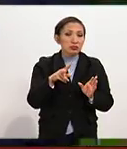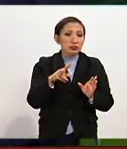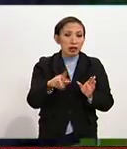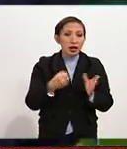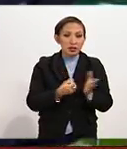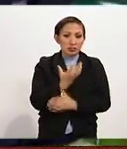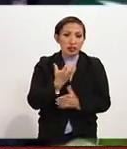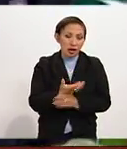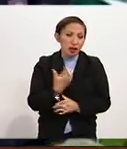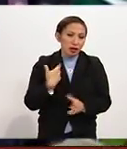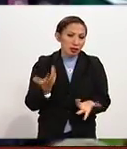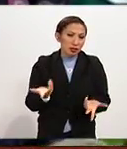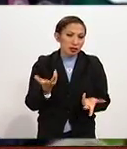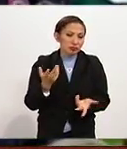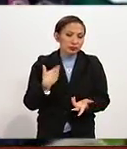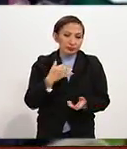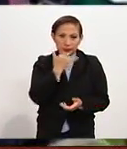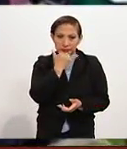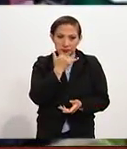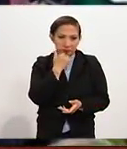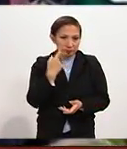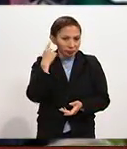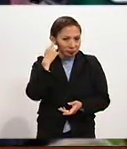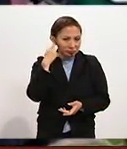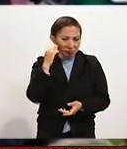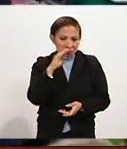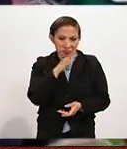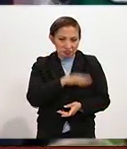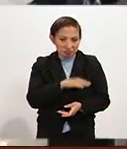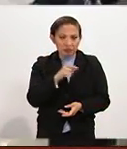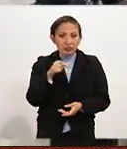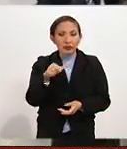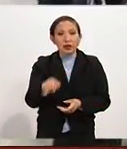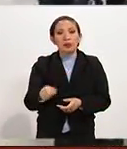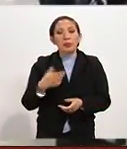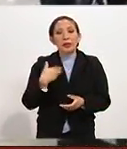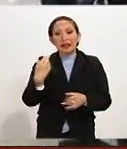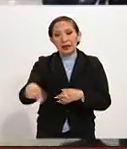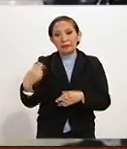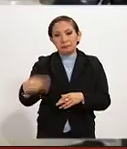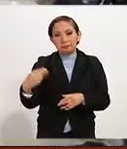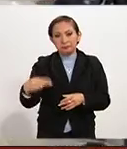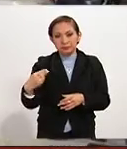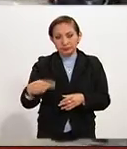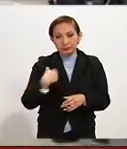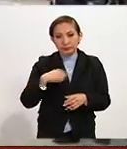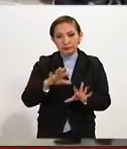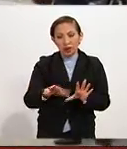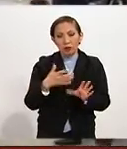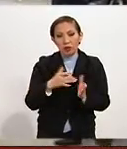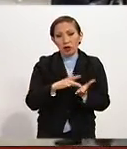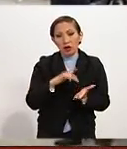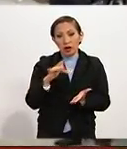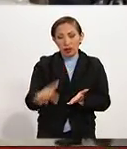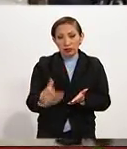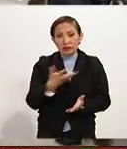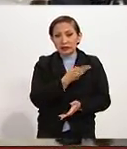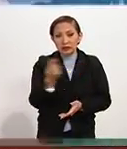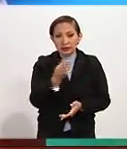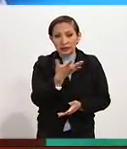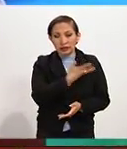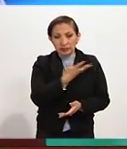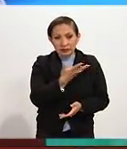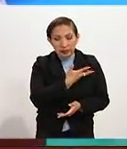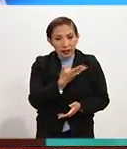salir, al menos de forma temporal. Yo creo que el nuevo gobierno vendrá lo que llaman aquí un periodo de gracia, es decir, va a tener